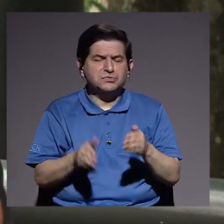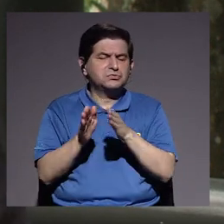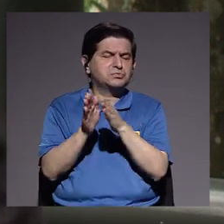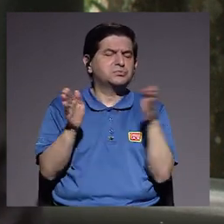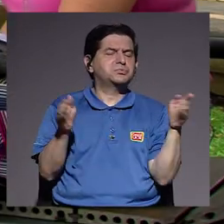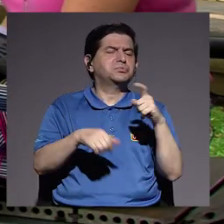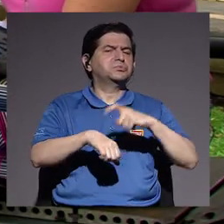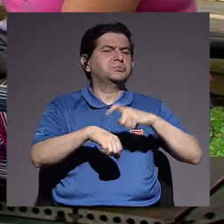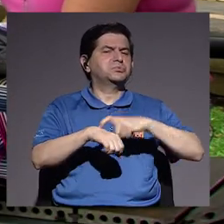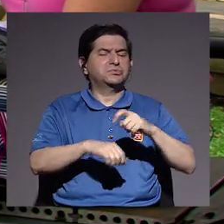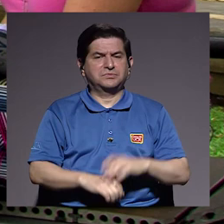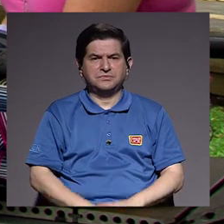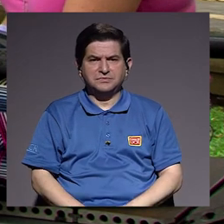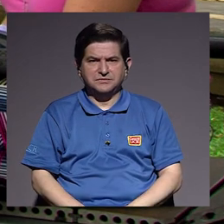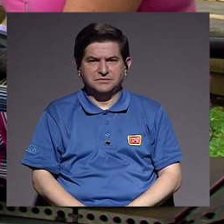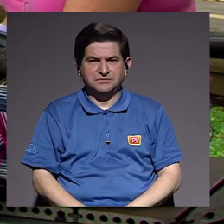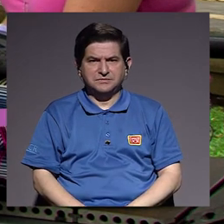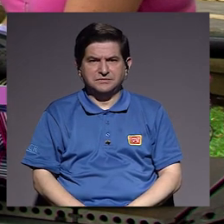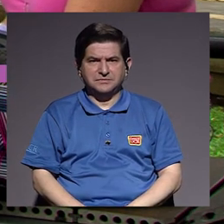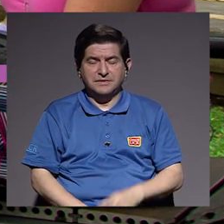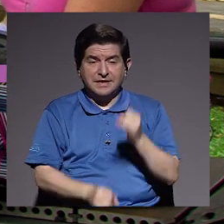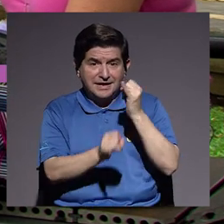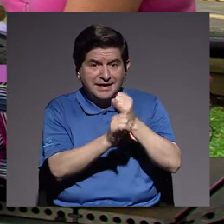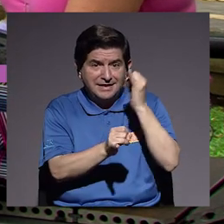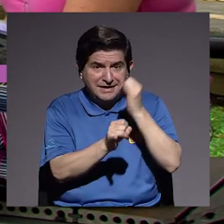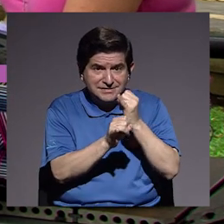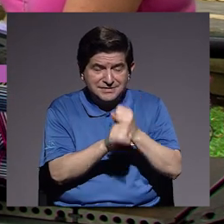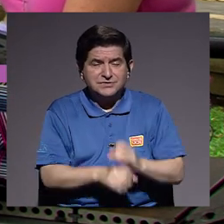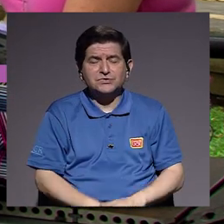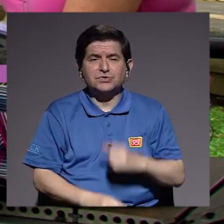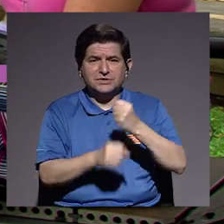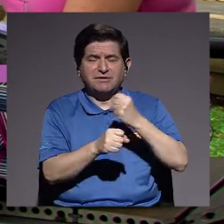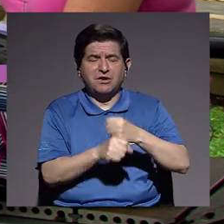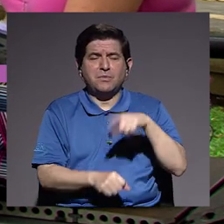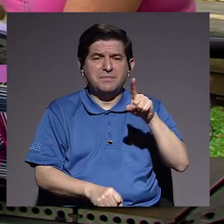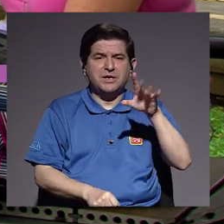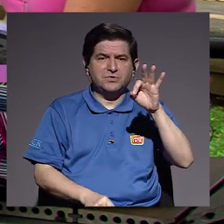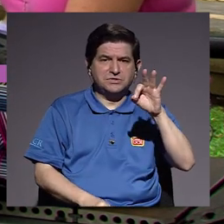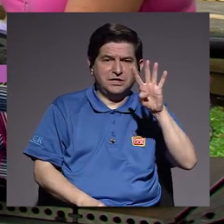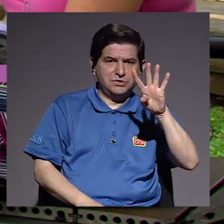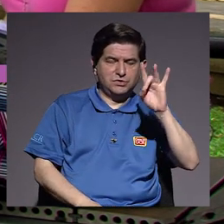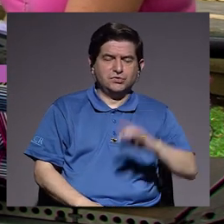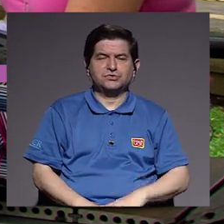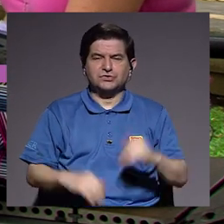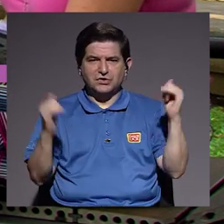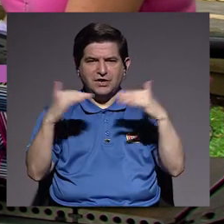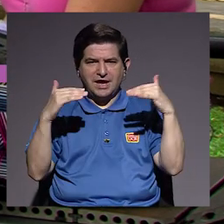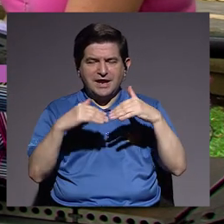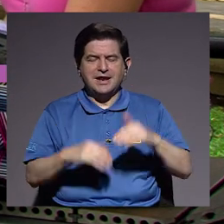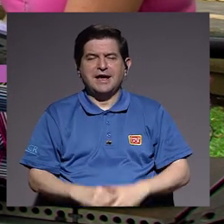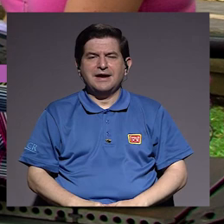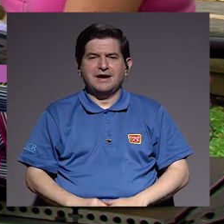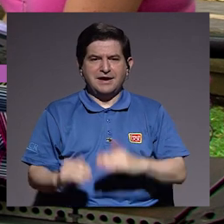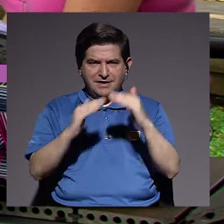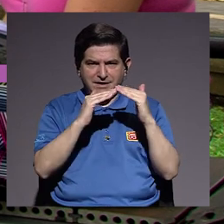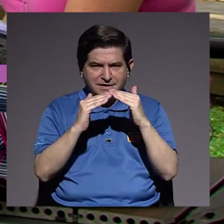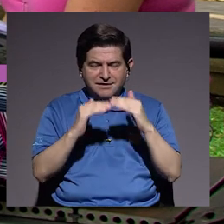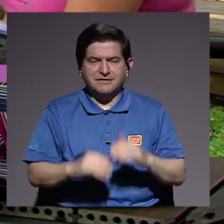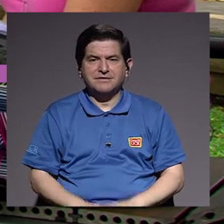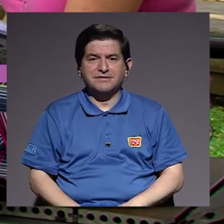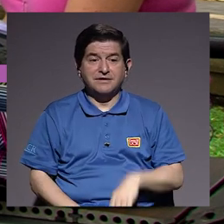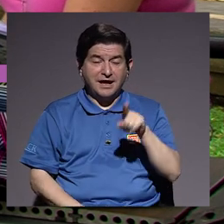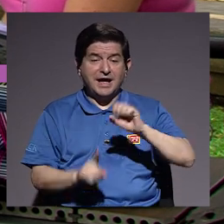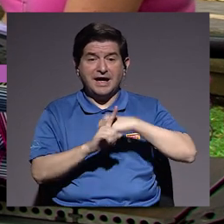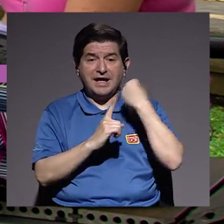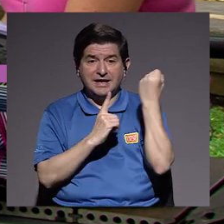la institucionalidad que se forjó en el 48, justamente en la guerra civil, ¿no? En la violencia política, gestó este Estado social, ha resistido, ¿no?